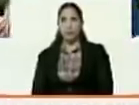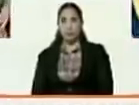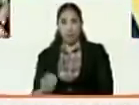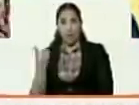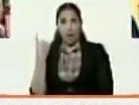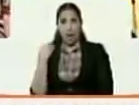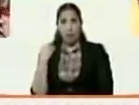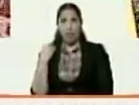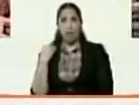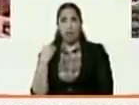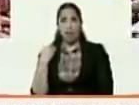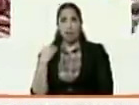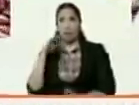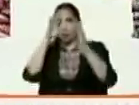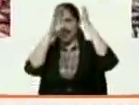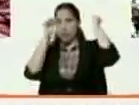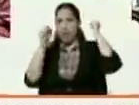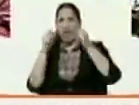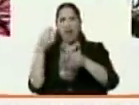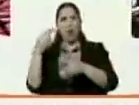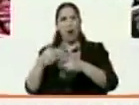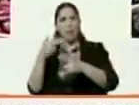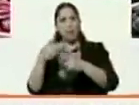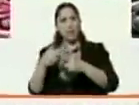Ayer un senador, creo que apellido